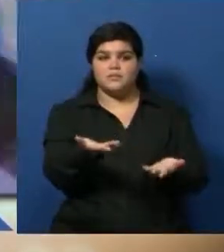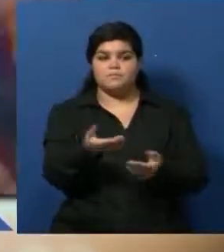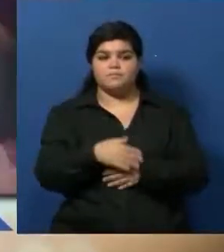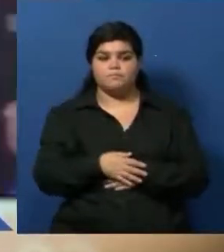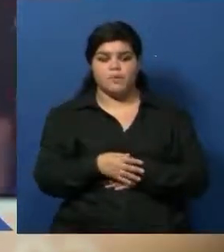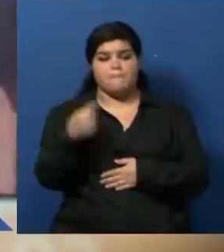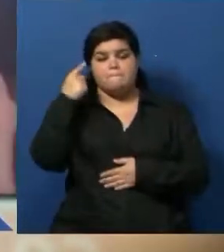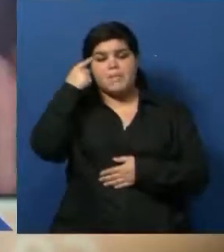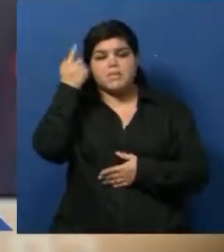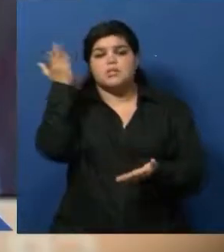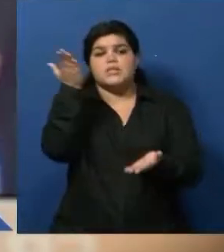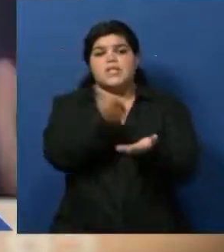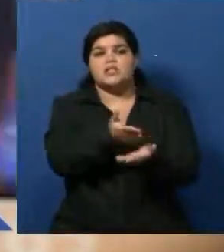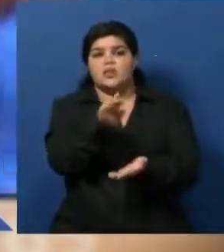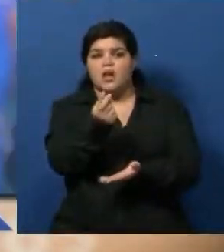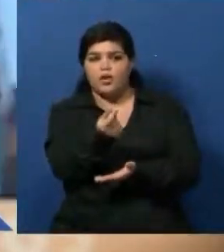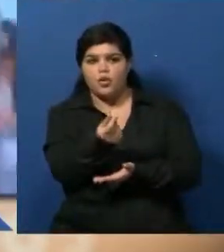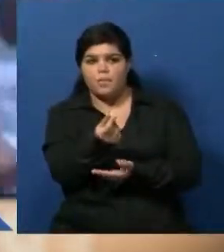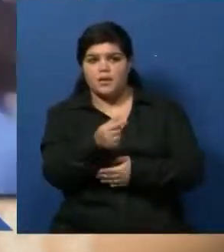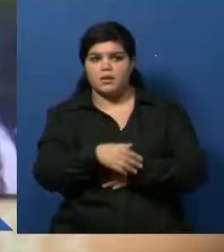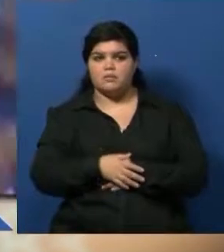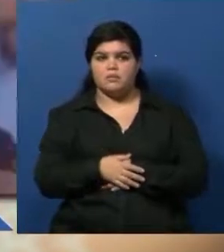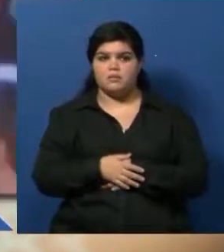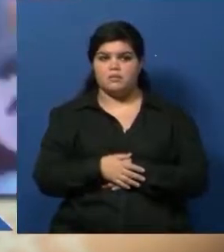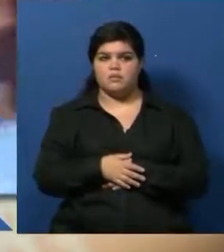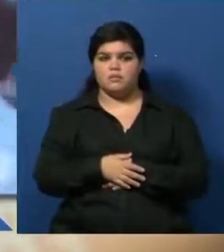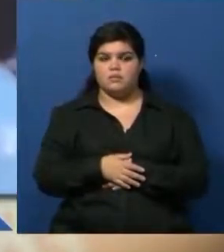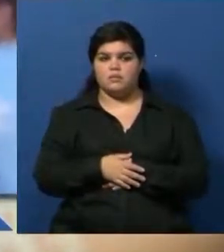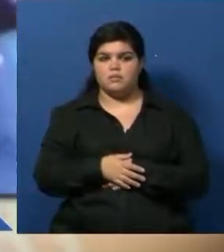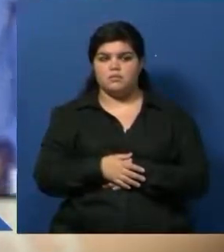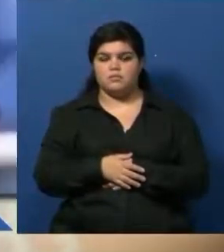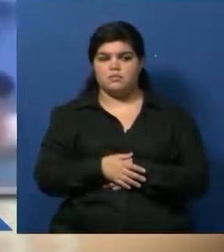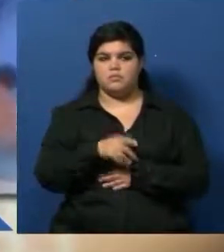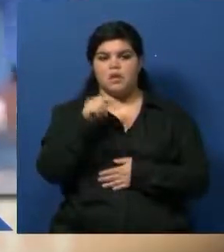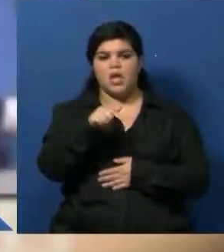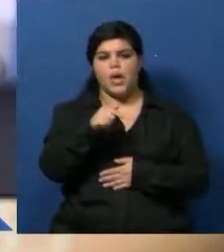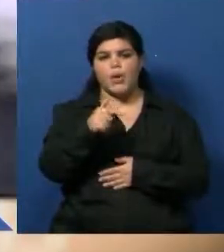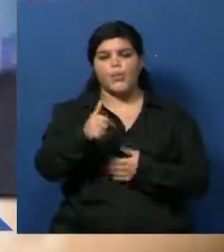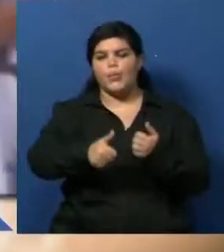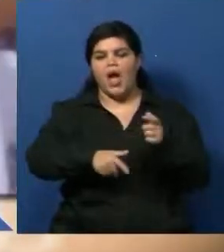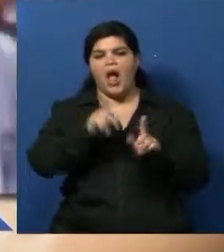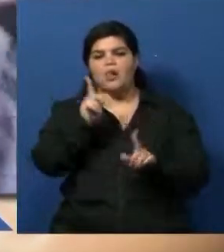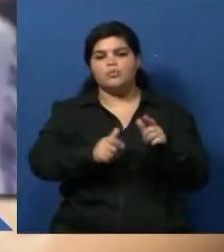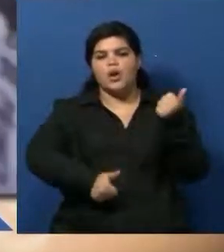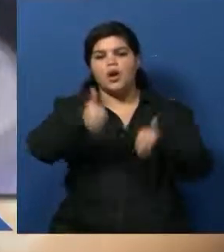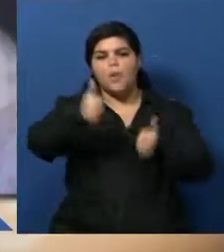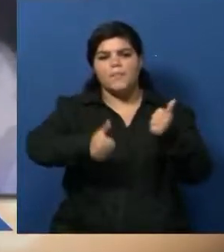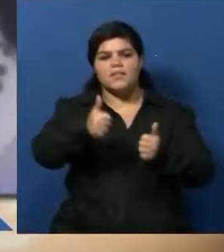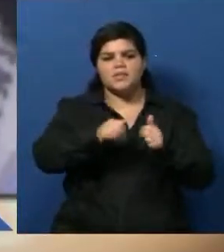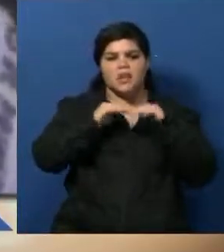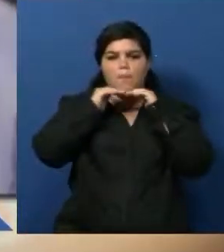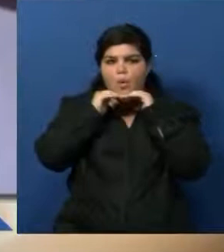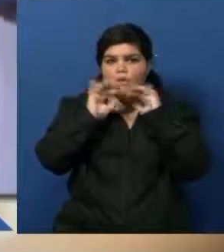sanción económica y que no juegue algunos partidos sin gente podría ser lo más